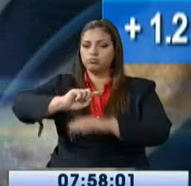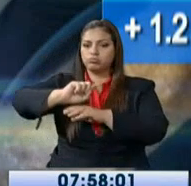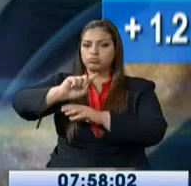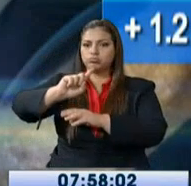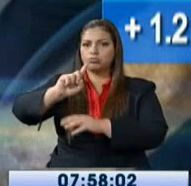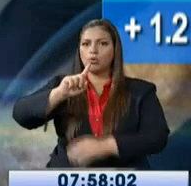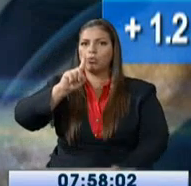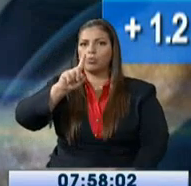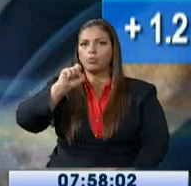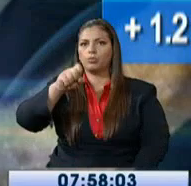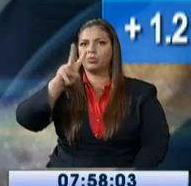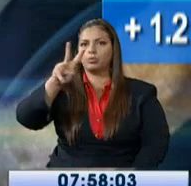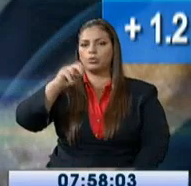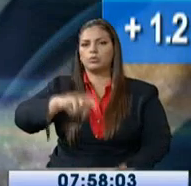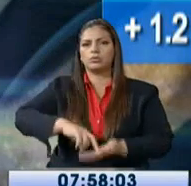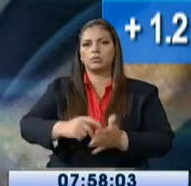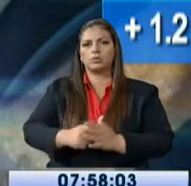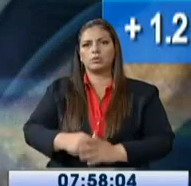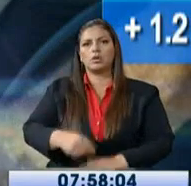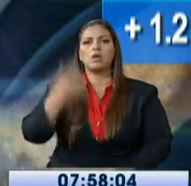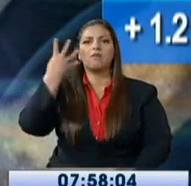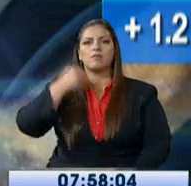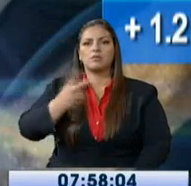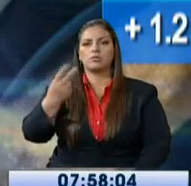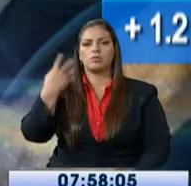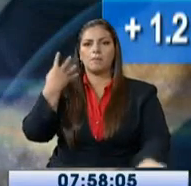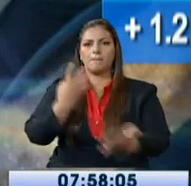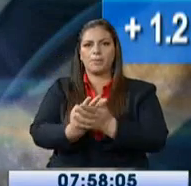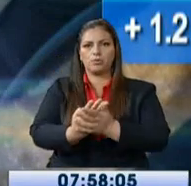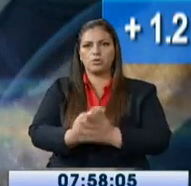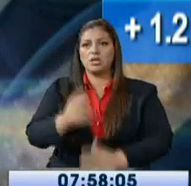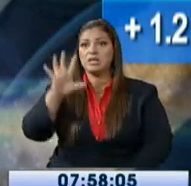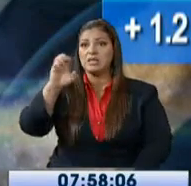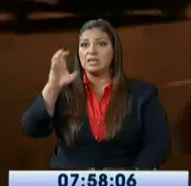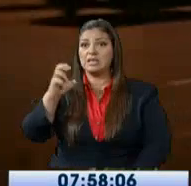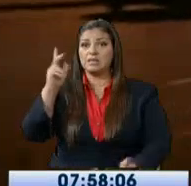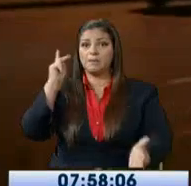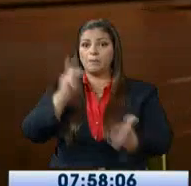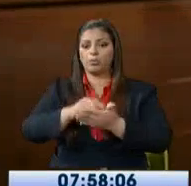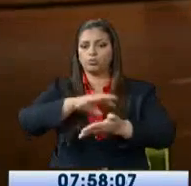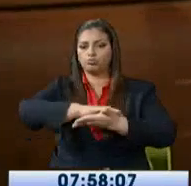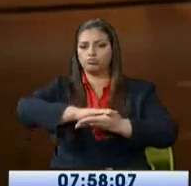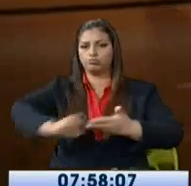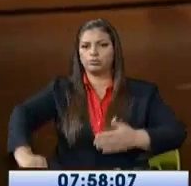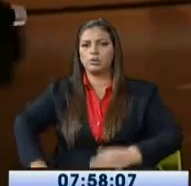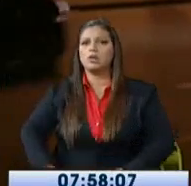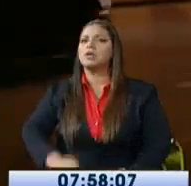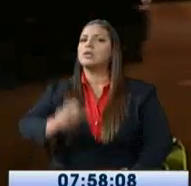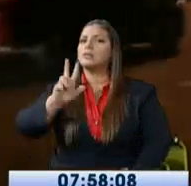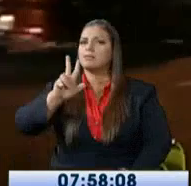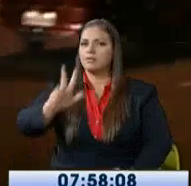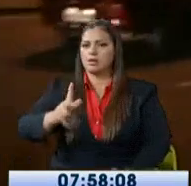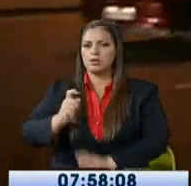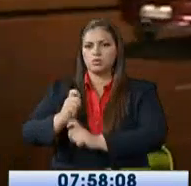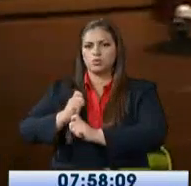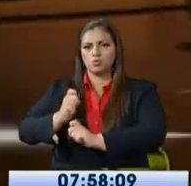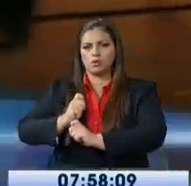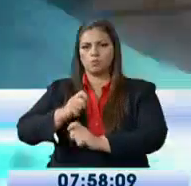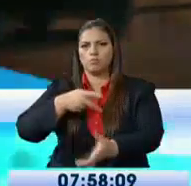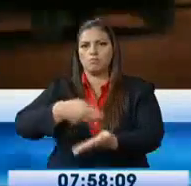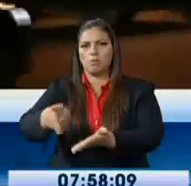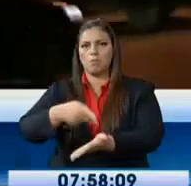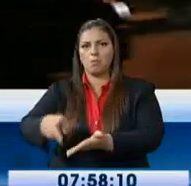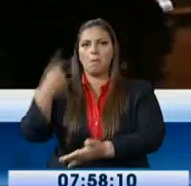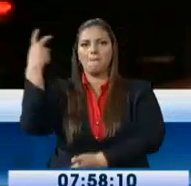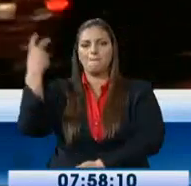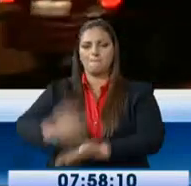15 puntos menos en la licencia y el pago de 3 salarios básicos. Para las fiestas de Navidad y fin de año, si